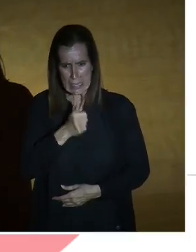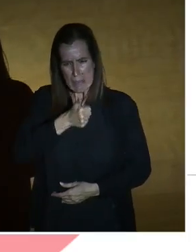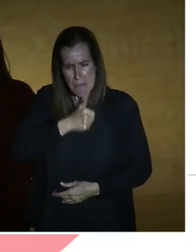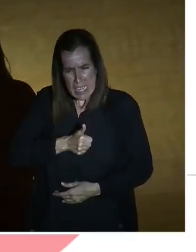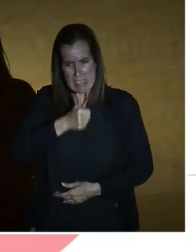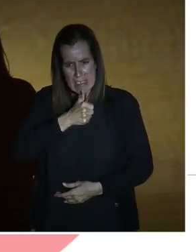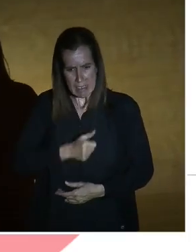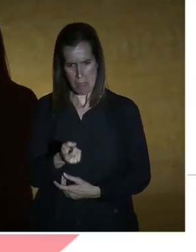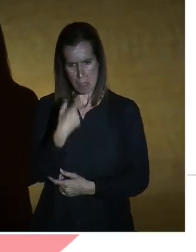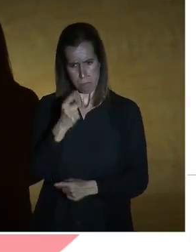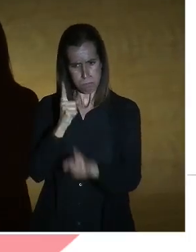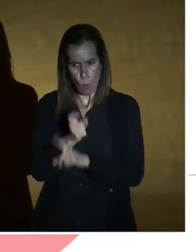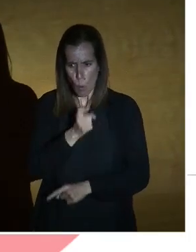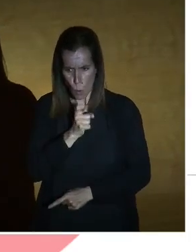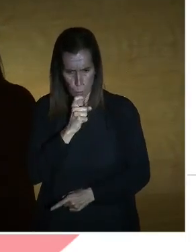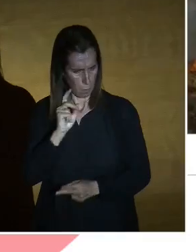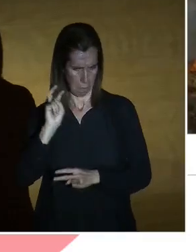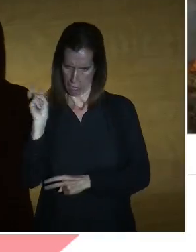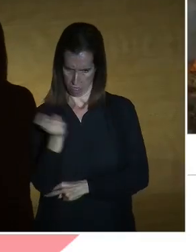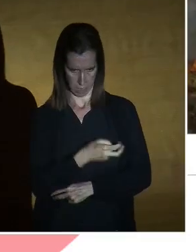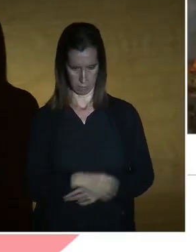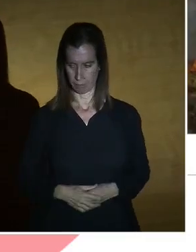resistencias a antibióticos pueden tener, etc.